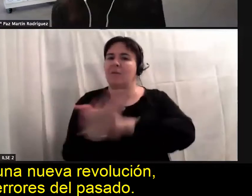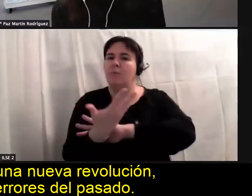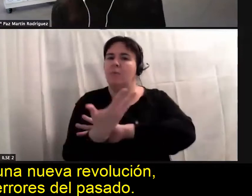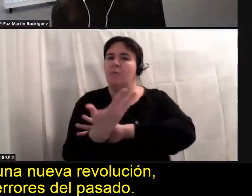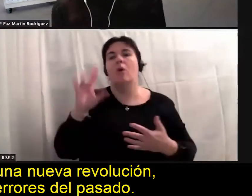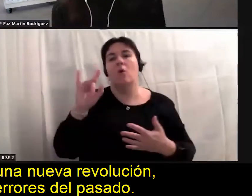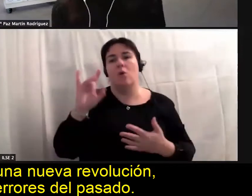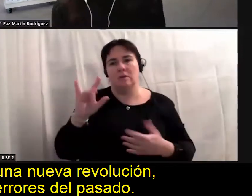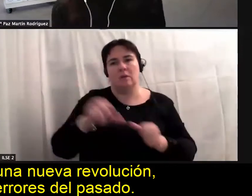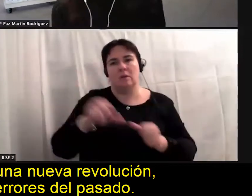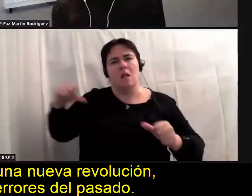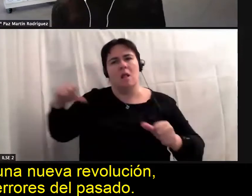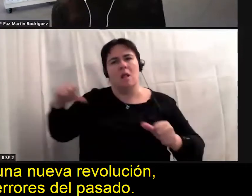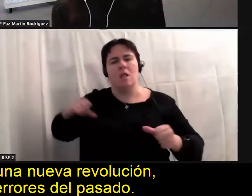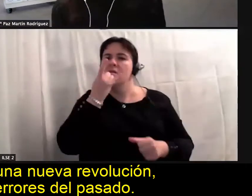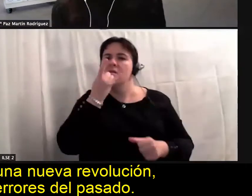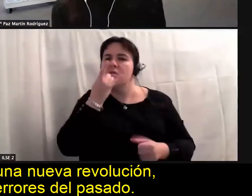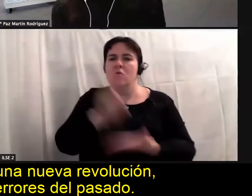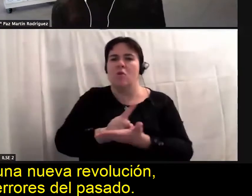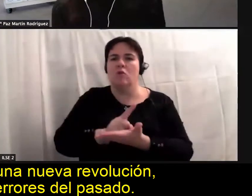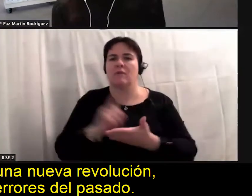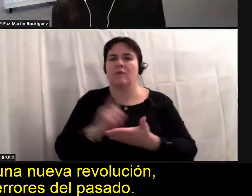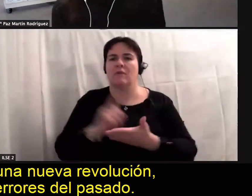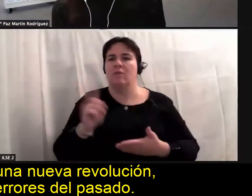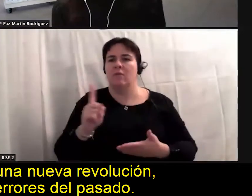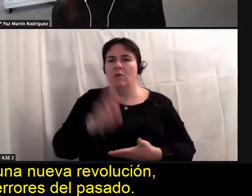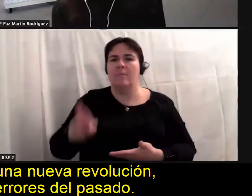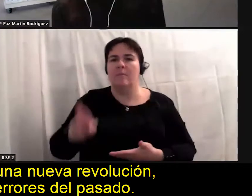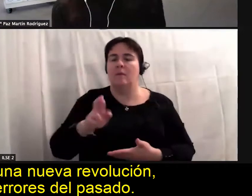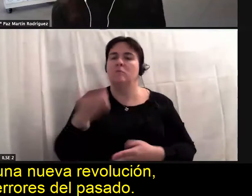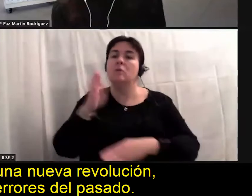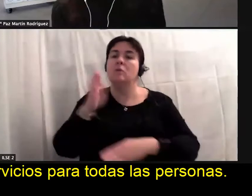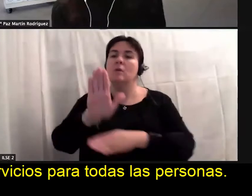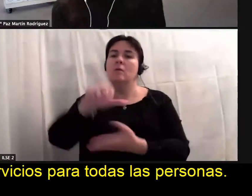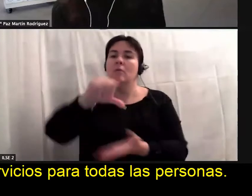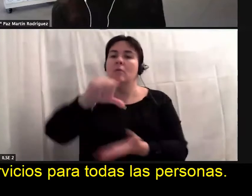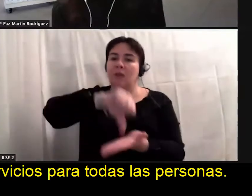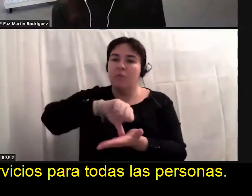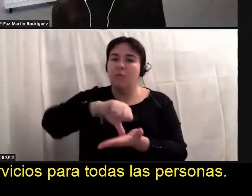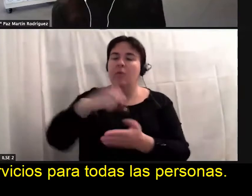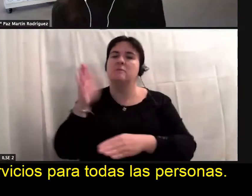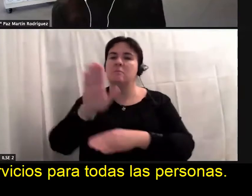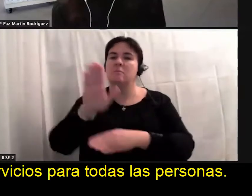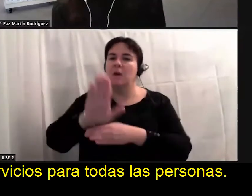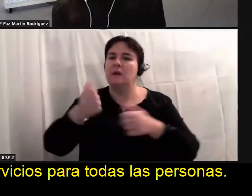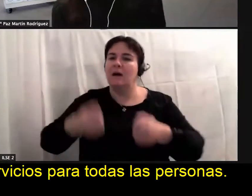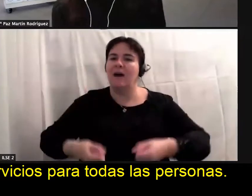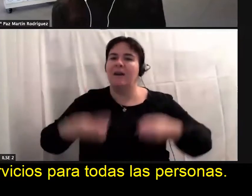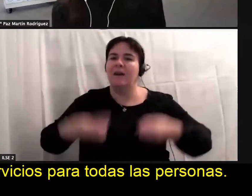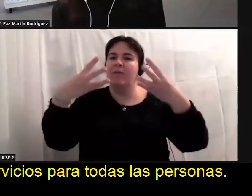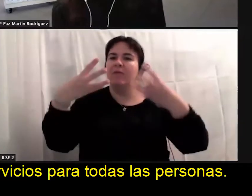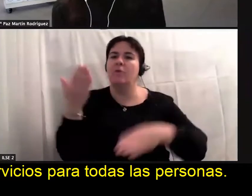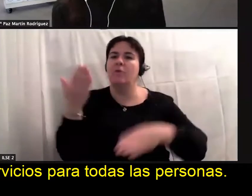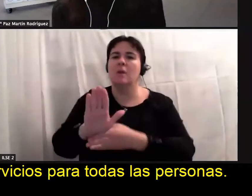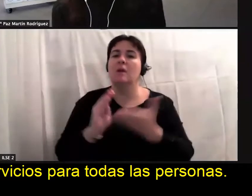pasado, plantear ciudades, para plantear edificios, plantear productos, plantear servicios para todas las